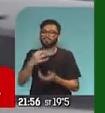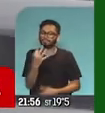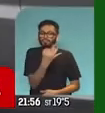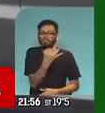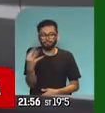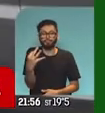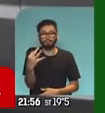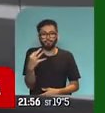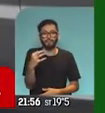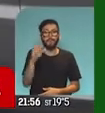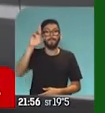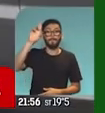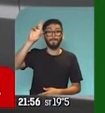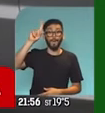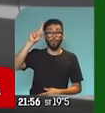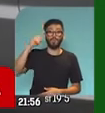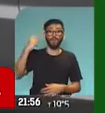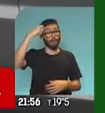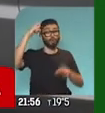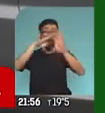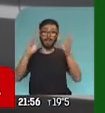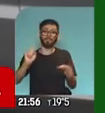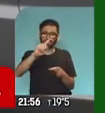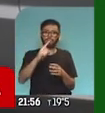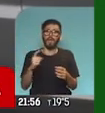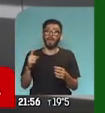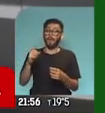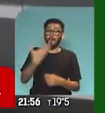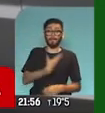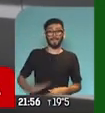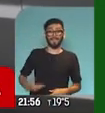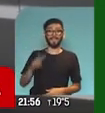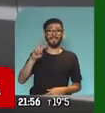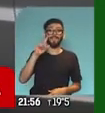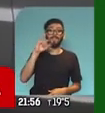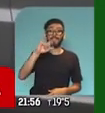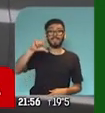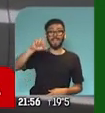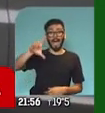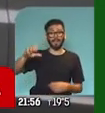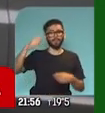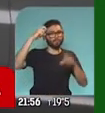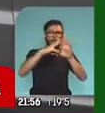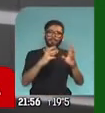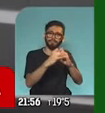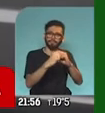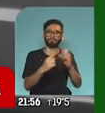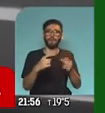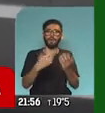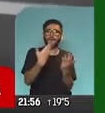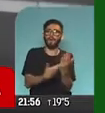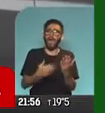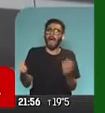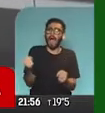periodos de pedidos de confianza. Y el último pedido de confianza terminó el 30 de septiembre con